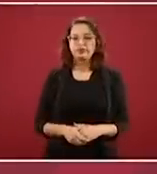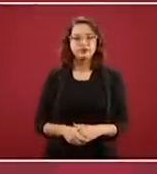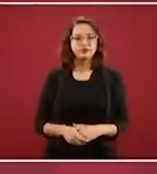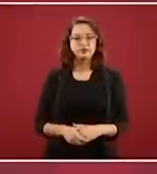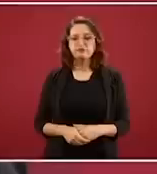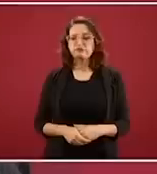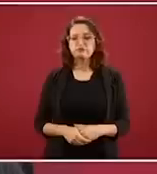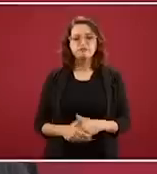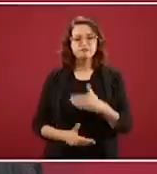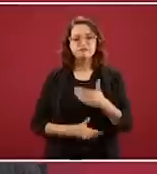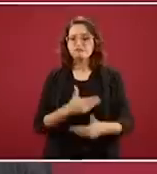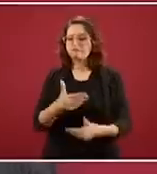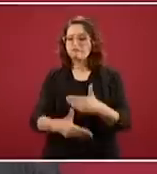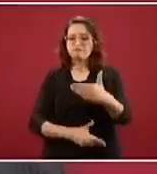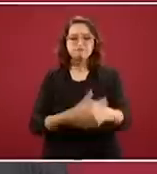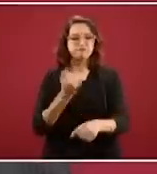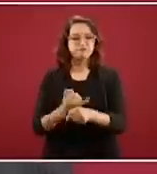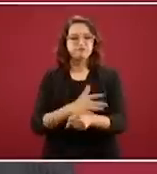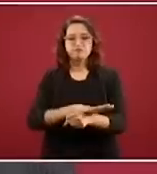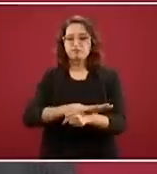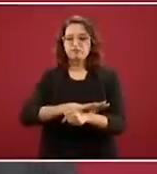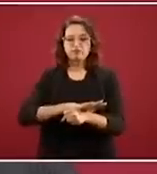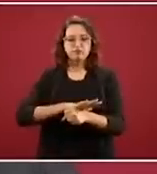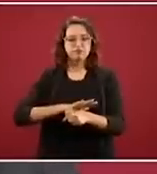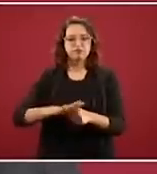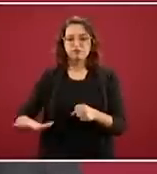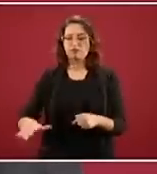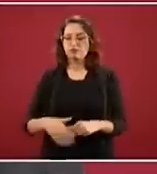no se avanza.